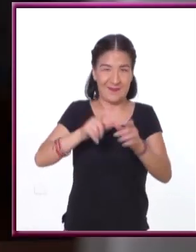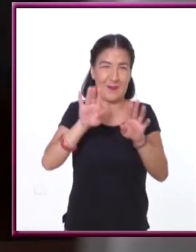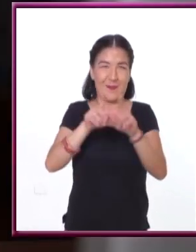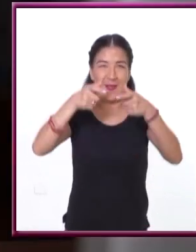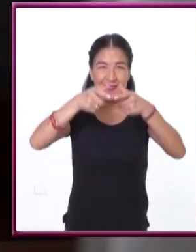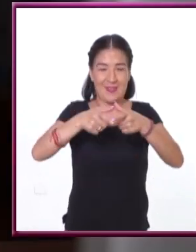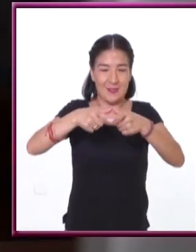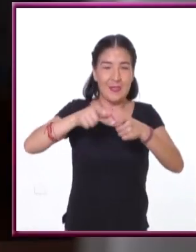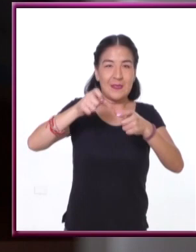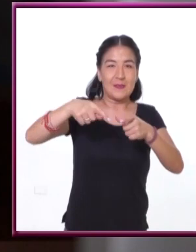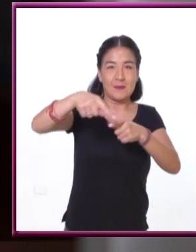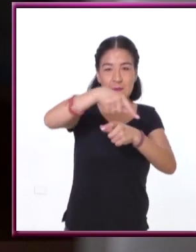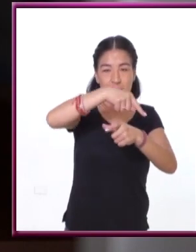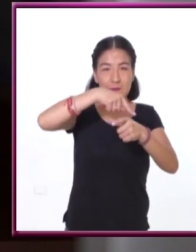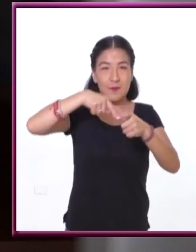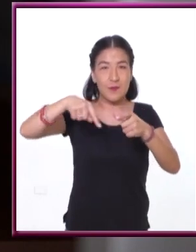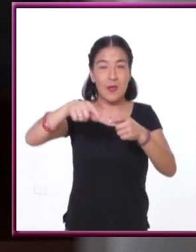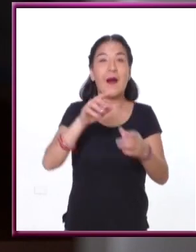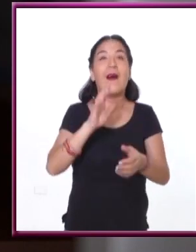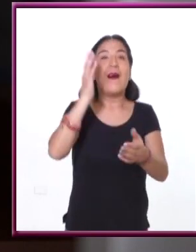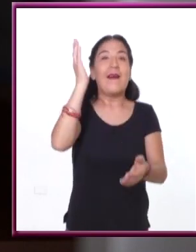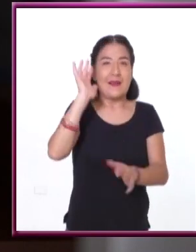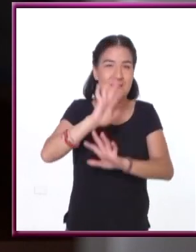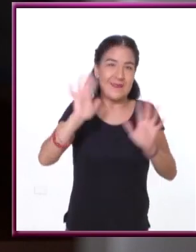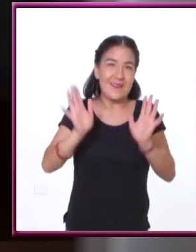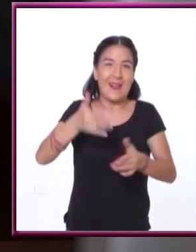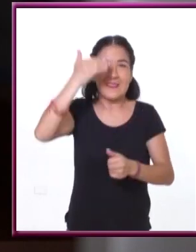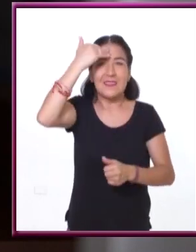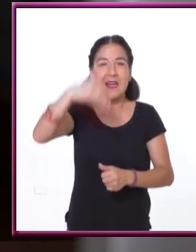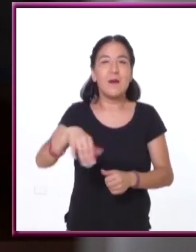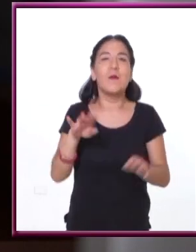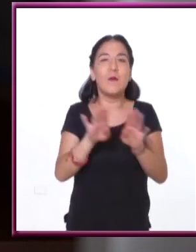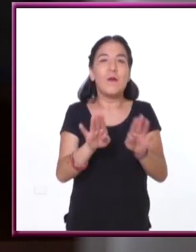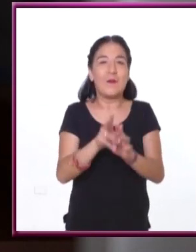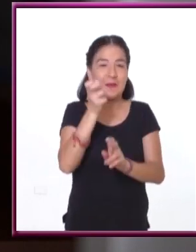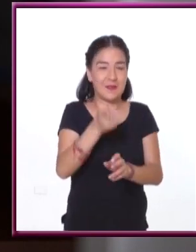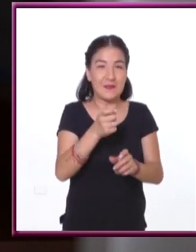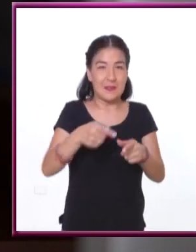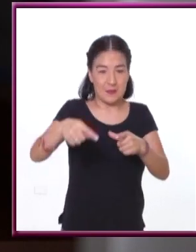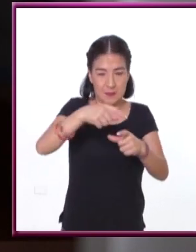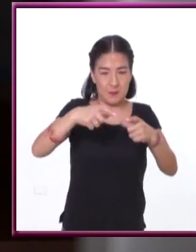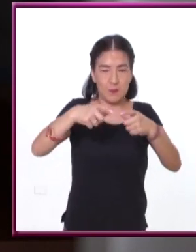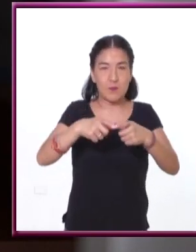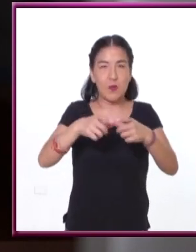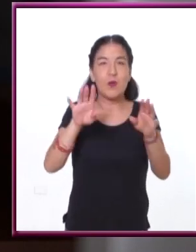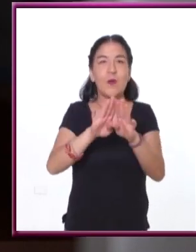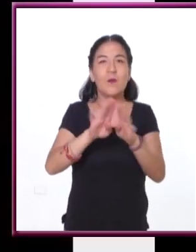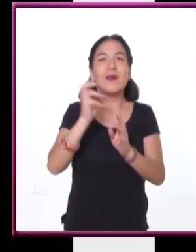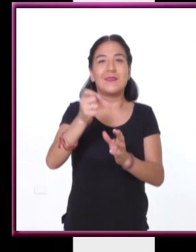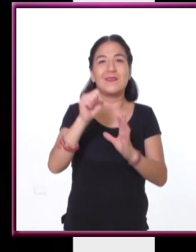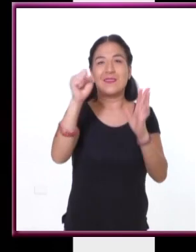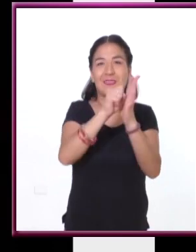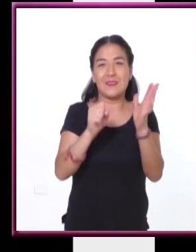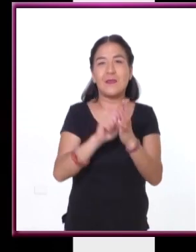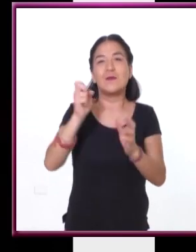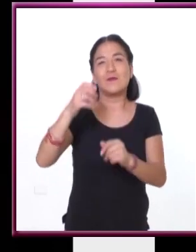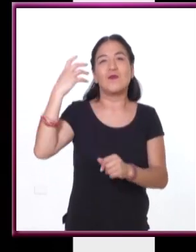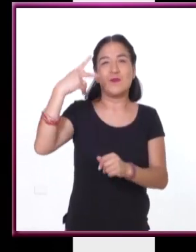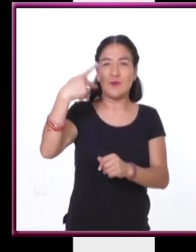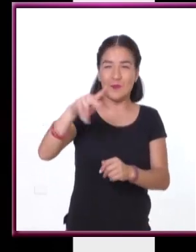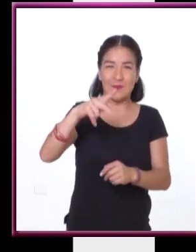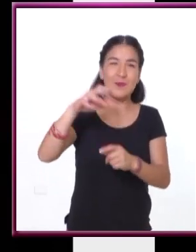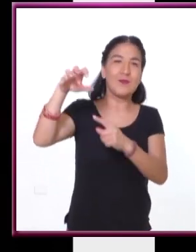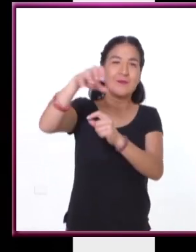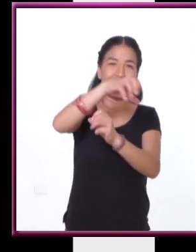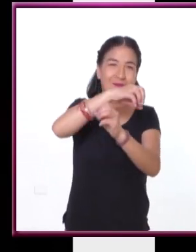por polvo y gas, y ya sabemos que discos de este tipo dan origen a sistemas planetarios como el sistema solar, pero